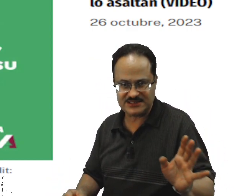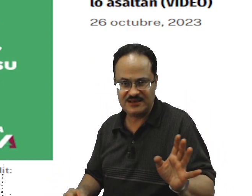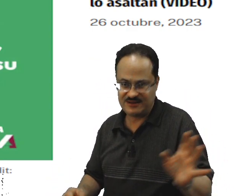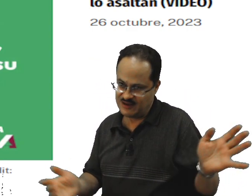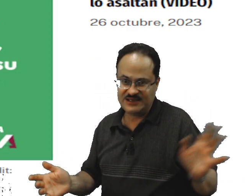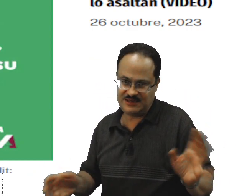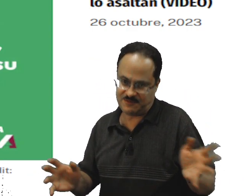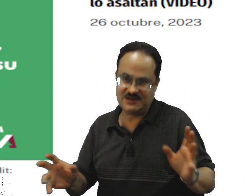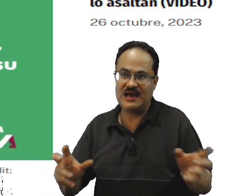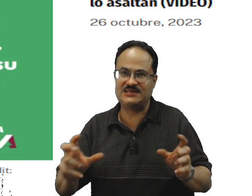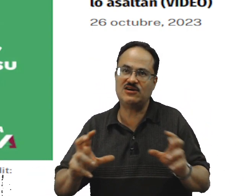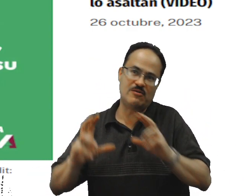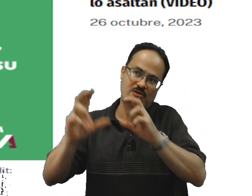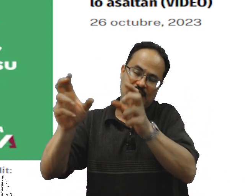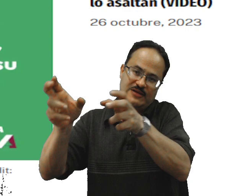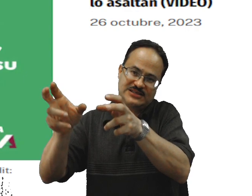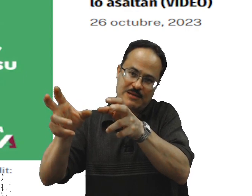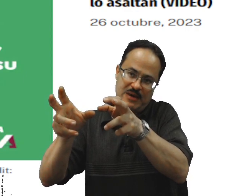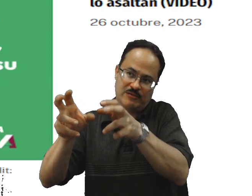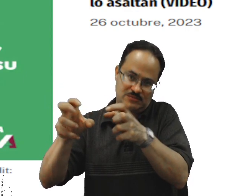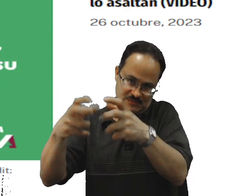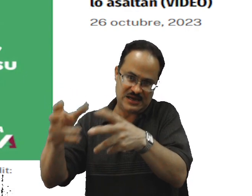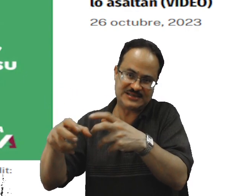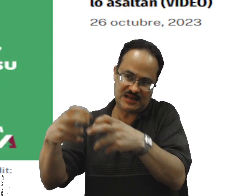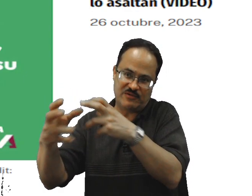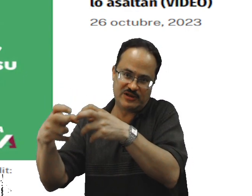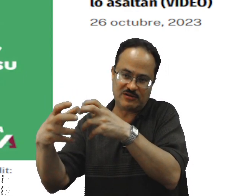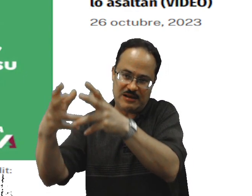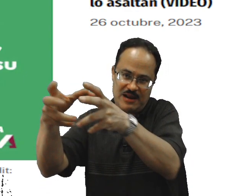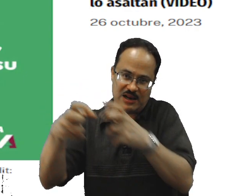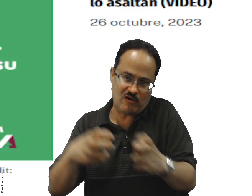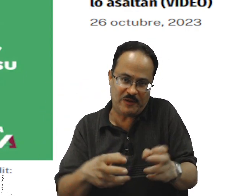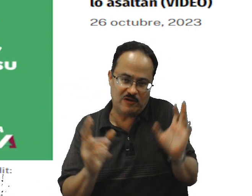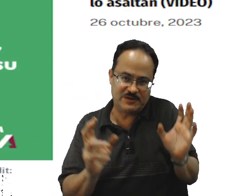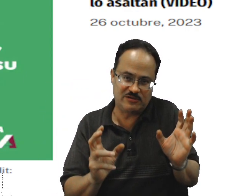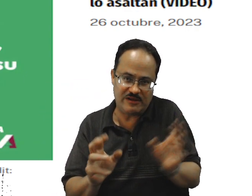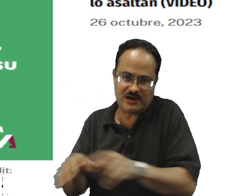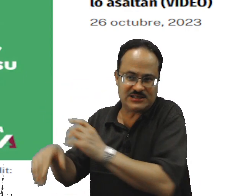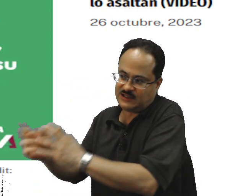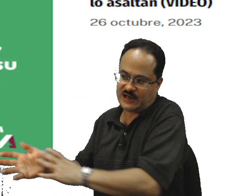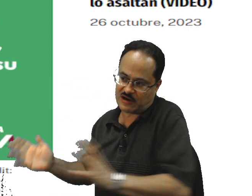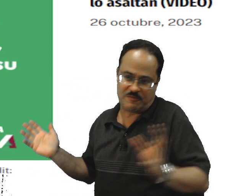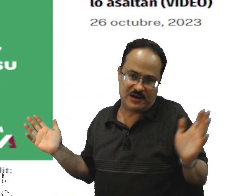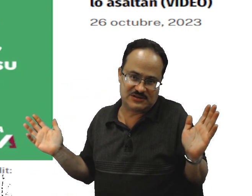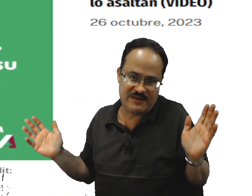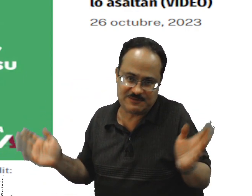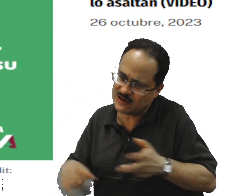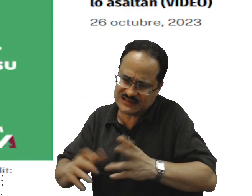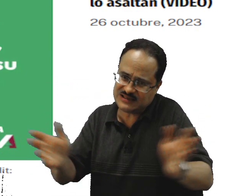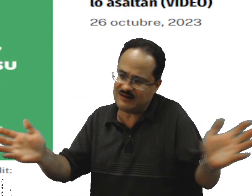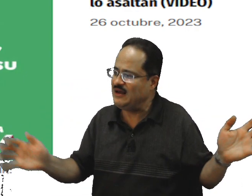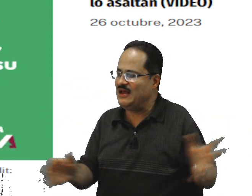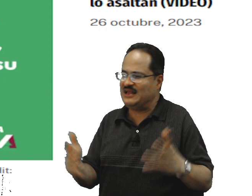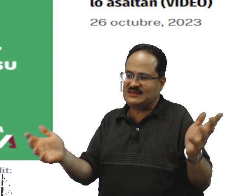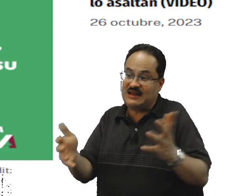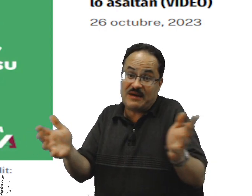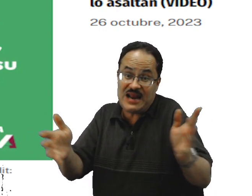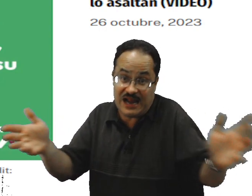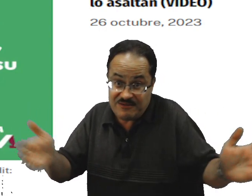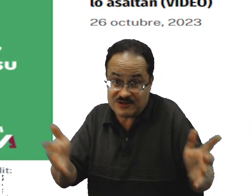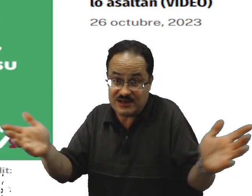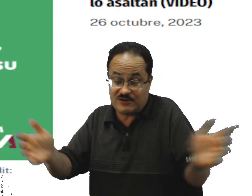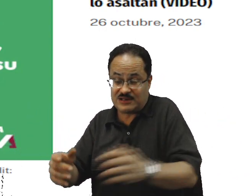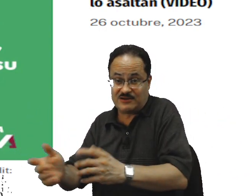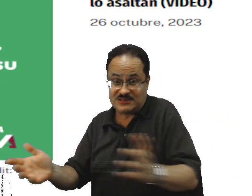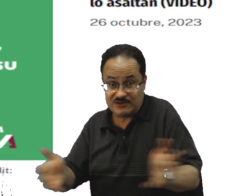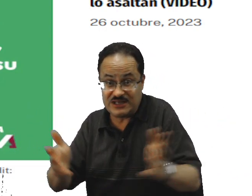giras Sí pues así como Claudia sien hasta el modito de hablar le copia a López Obrador así le tiene que copiar los demás Porque esa es esa es la manera